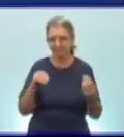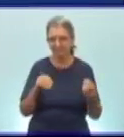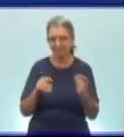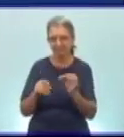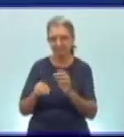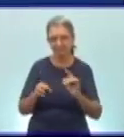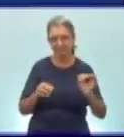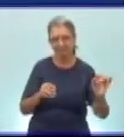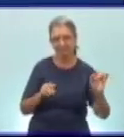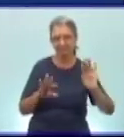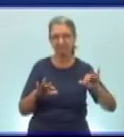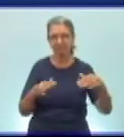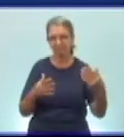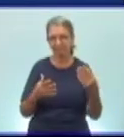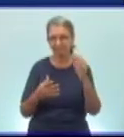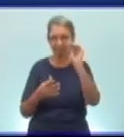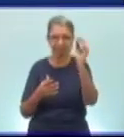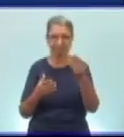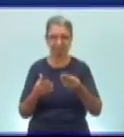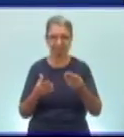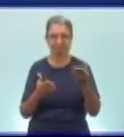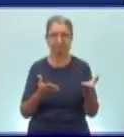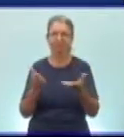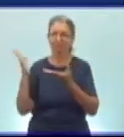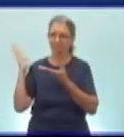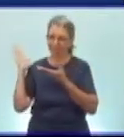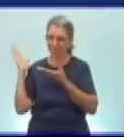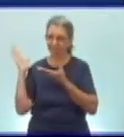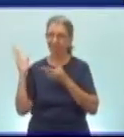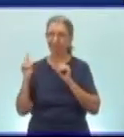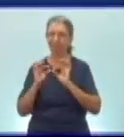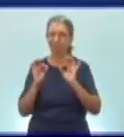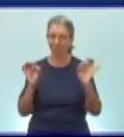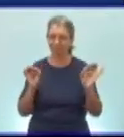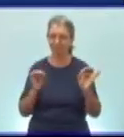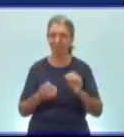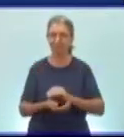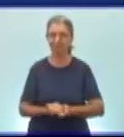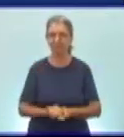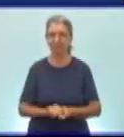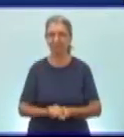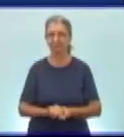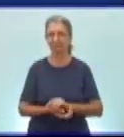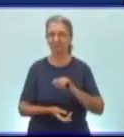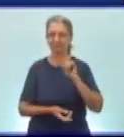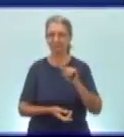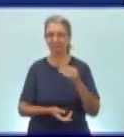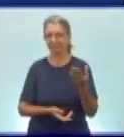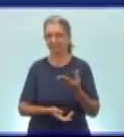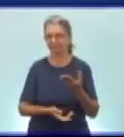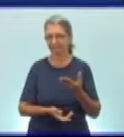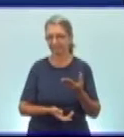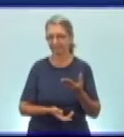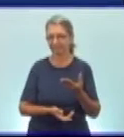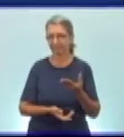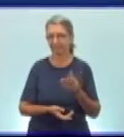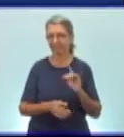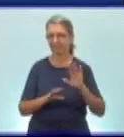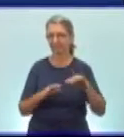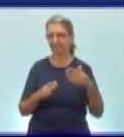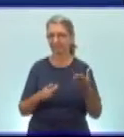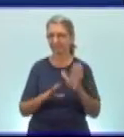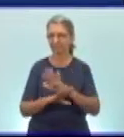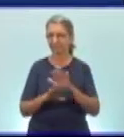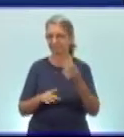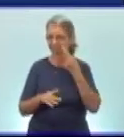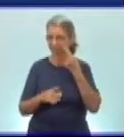elongación bajo las funciones periódicas más simples que existen. Si nosotros tomamos esta aceleración como la que vimos en el encuentro